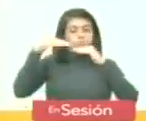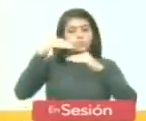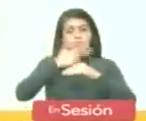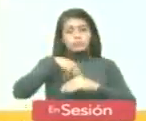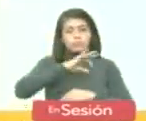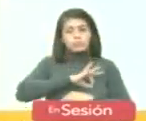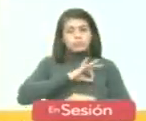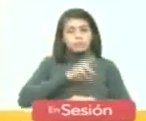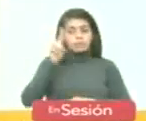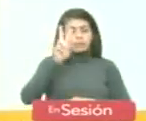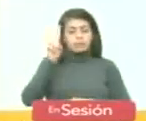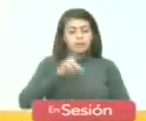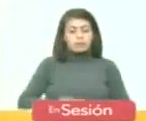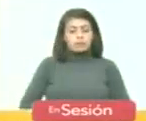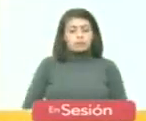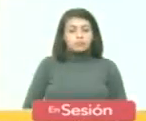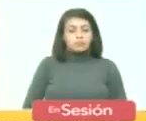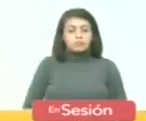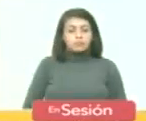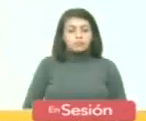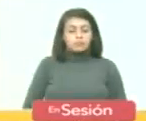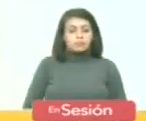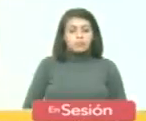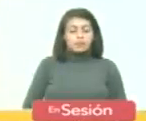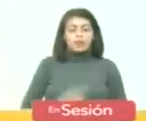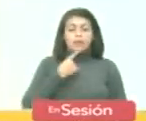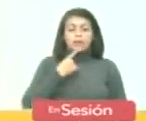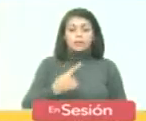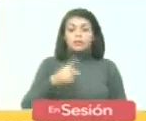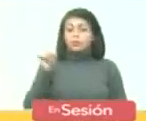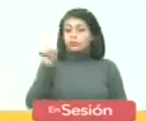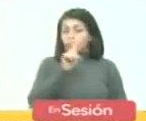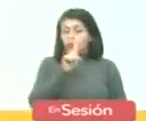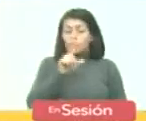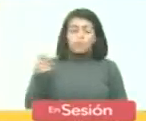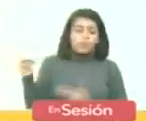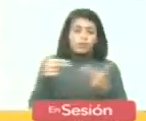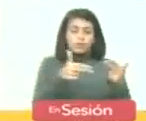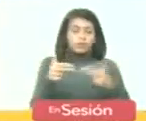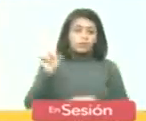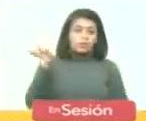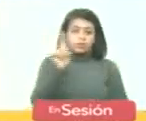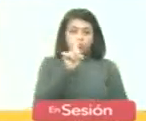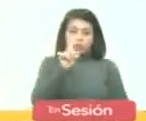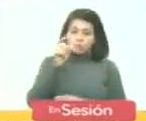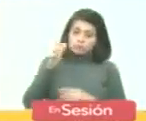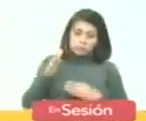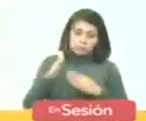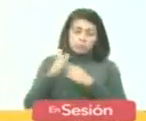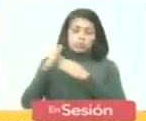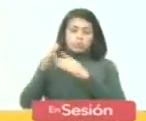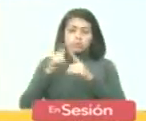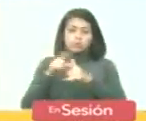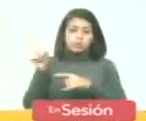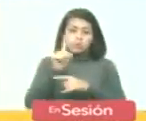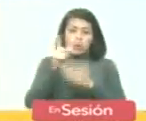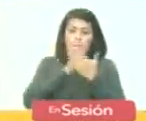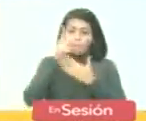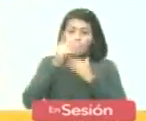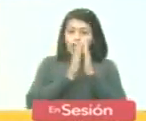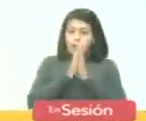sociedad venezolana necesita. Decimos no a la violencia, no al atentado, no a la